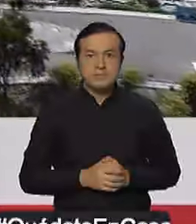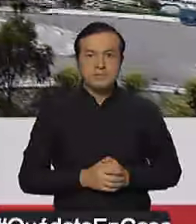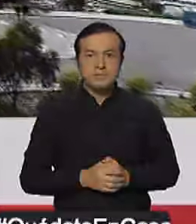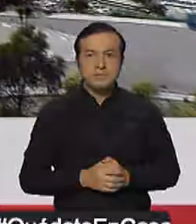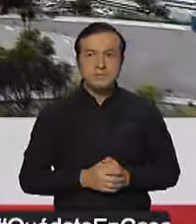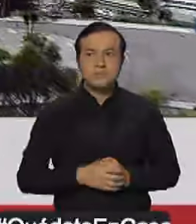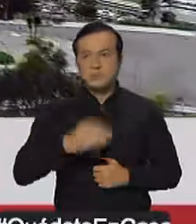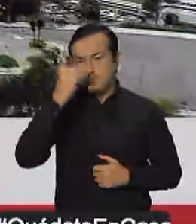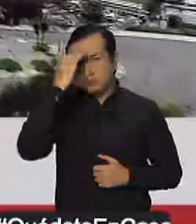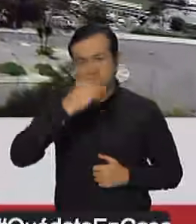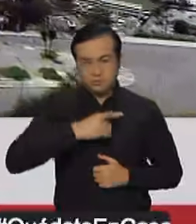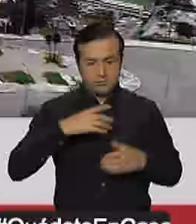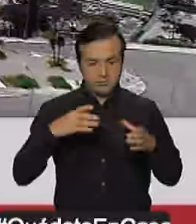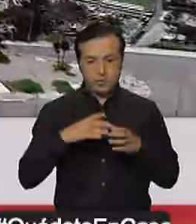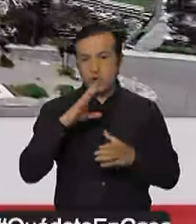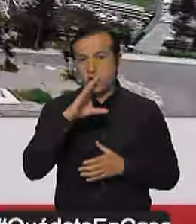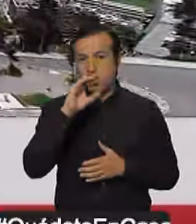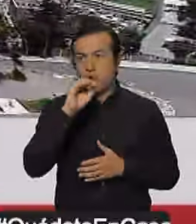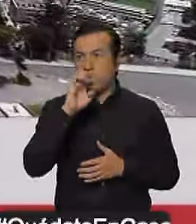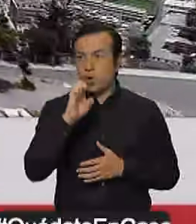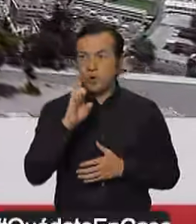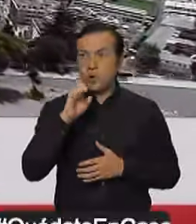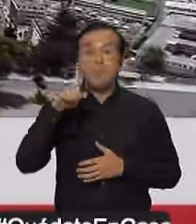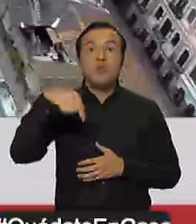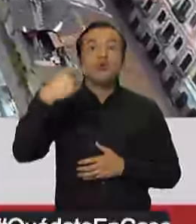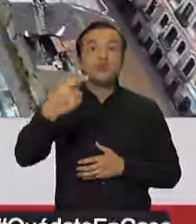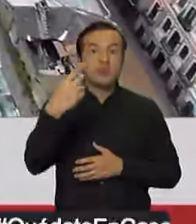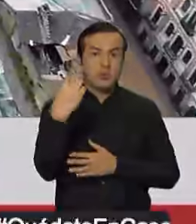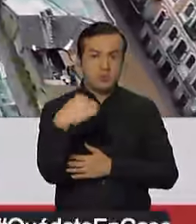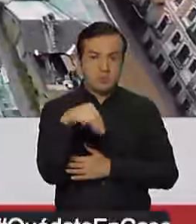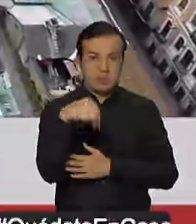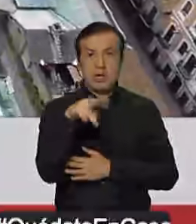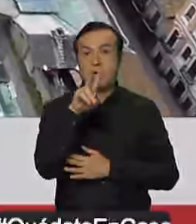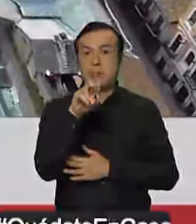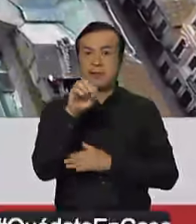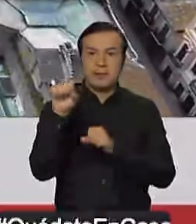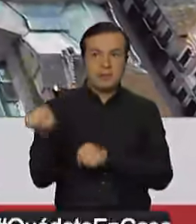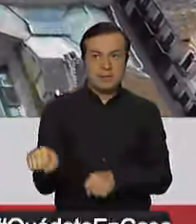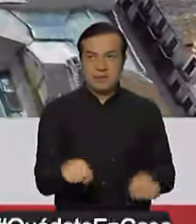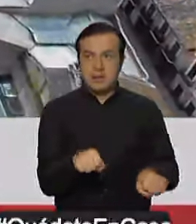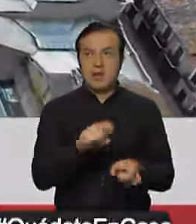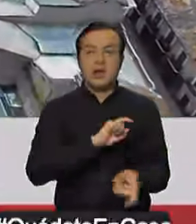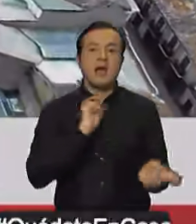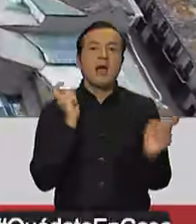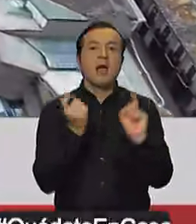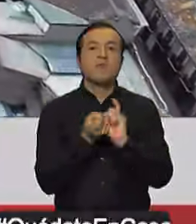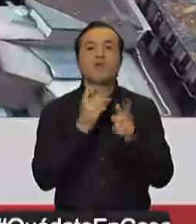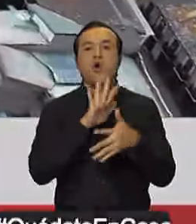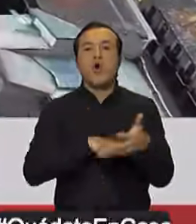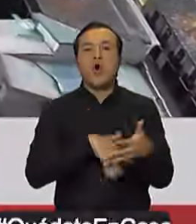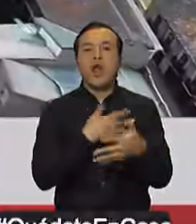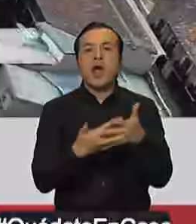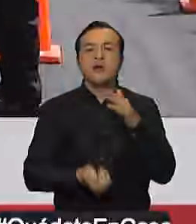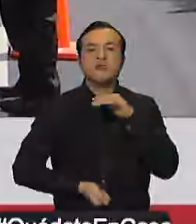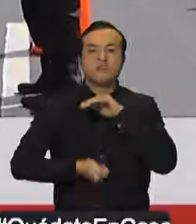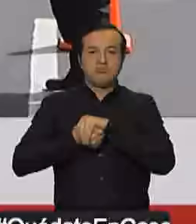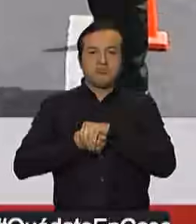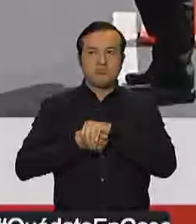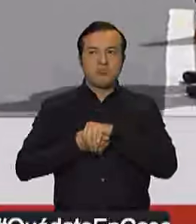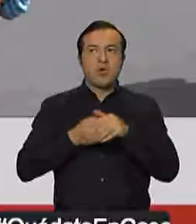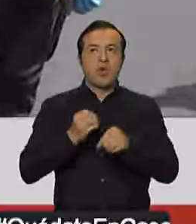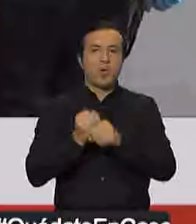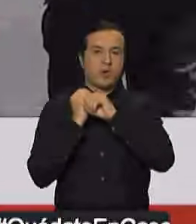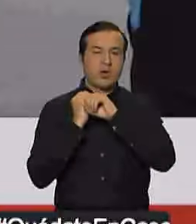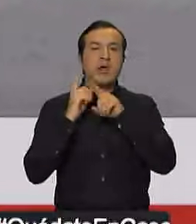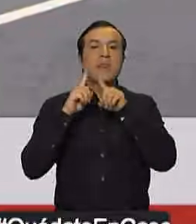Por decisión del COE Nacional se aplicará desde el próximo miércoles 20 de mayo un cambio en el horario del toque de queda según el color de